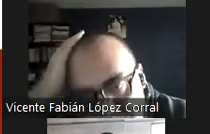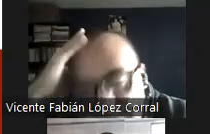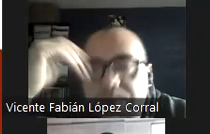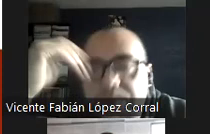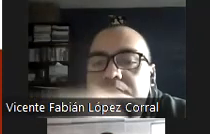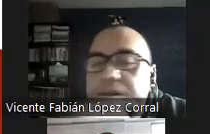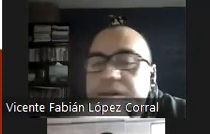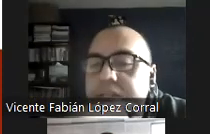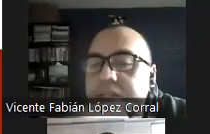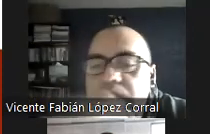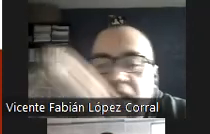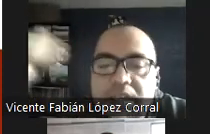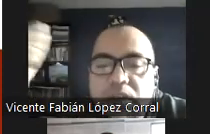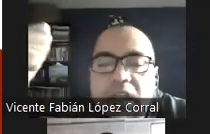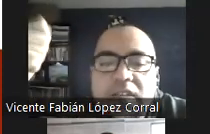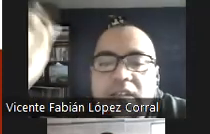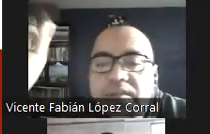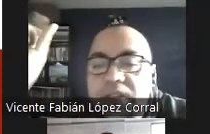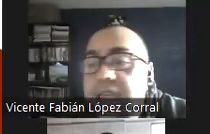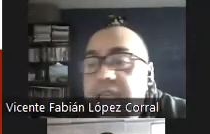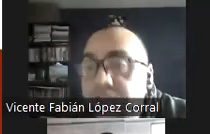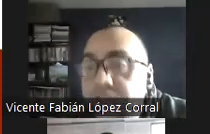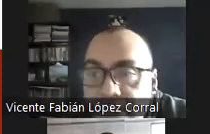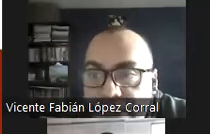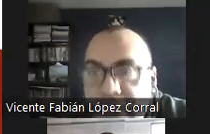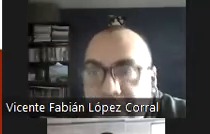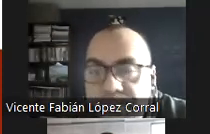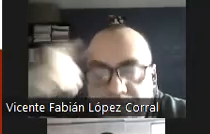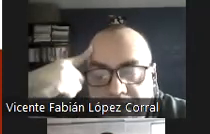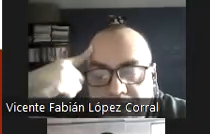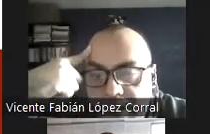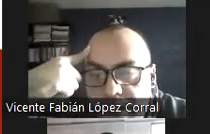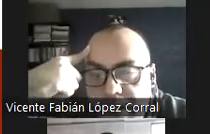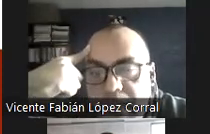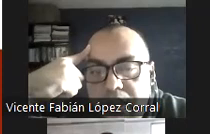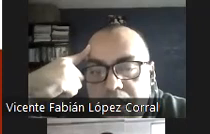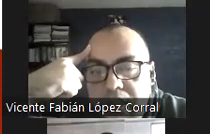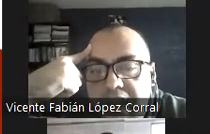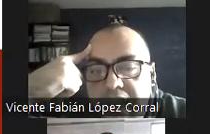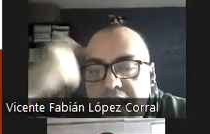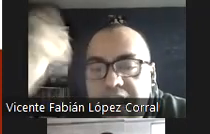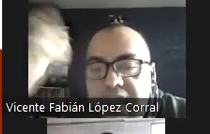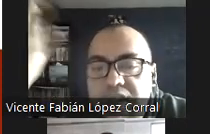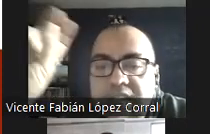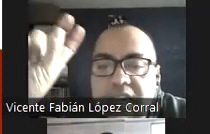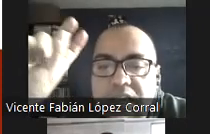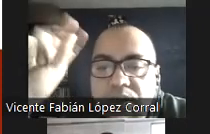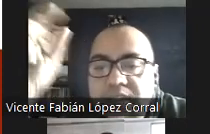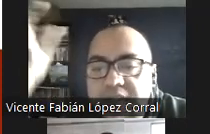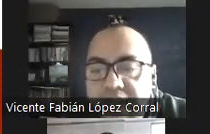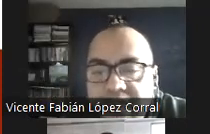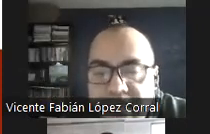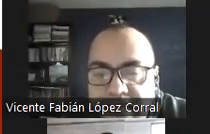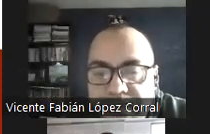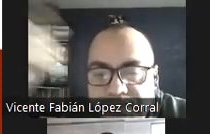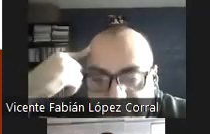respecto al movimiento de rotación donde las horas el efecto de día y noche el giro que sale de